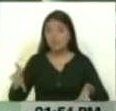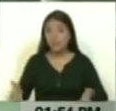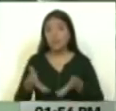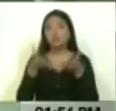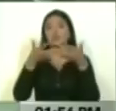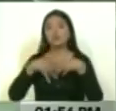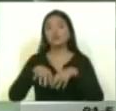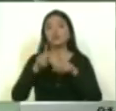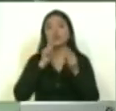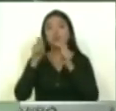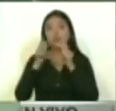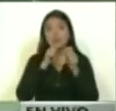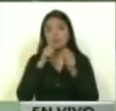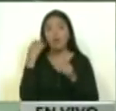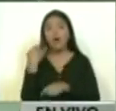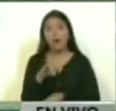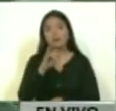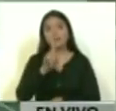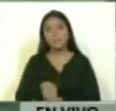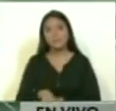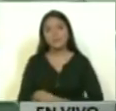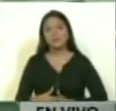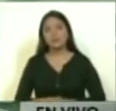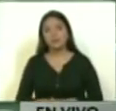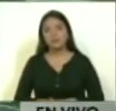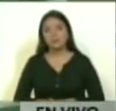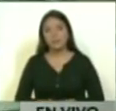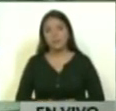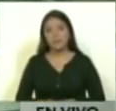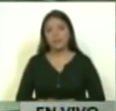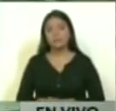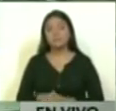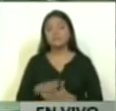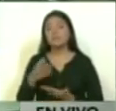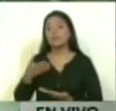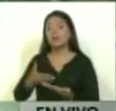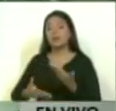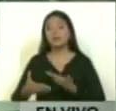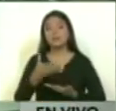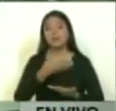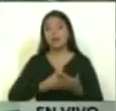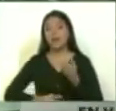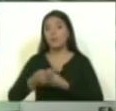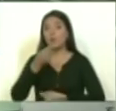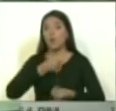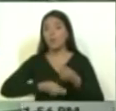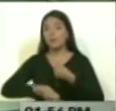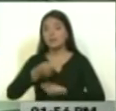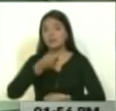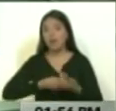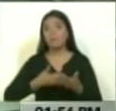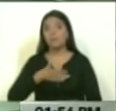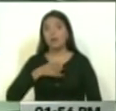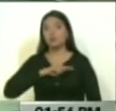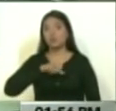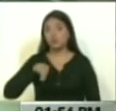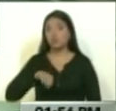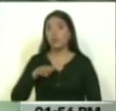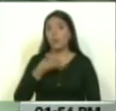turismo. Ahí también lo que es el intercambio comercial para que nosotros podamos